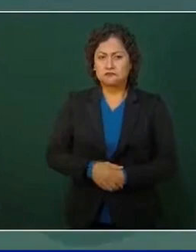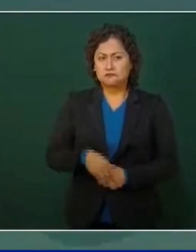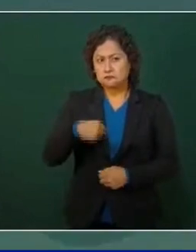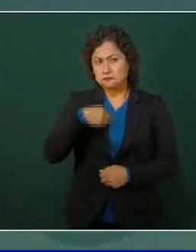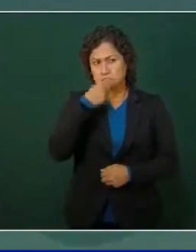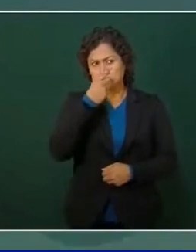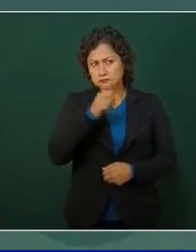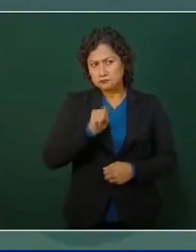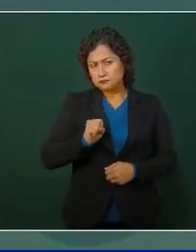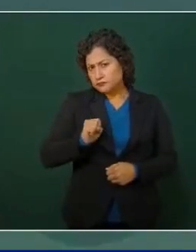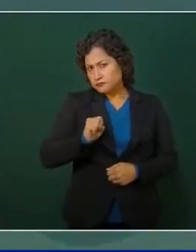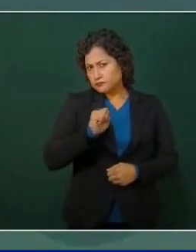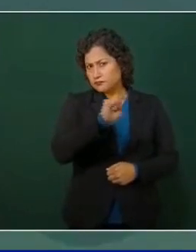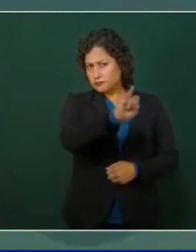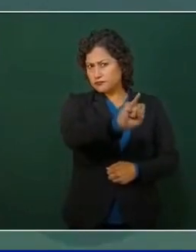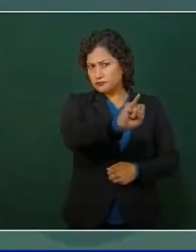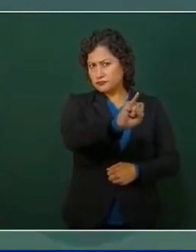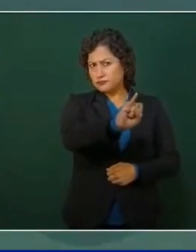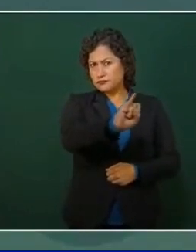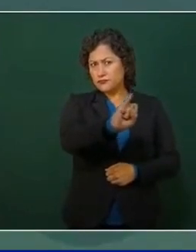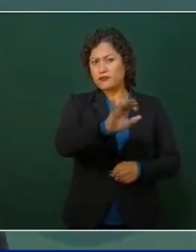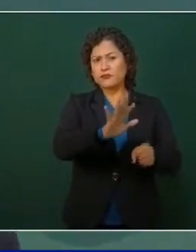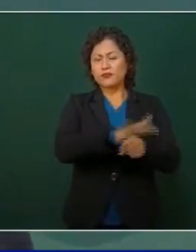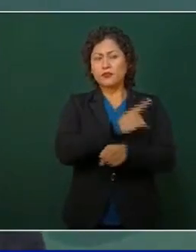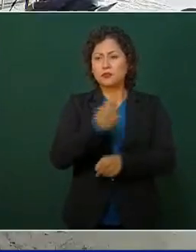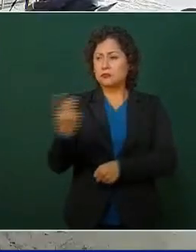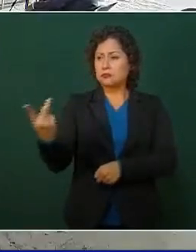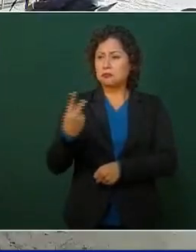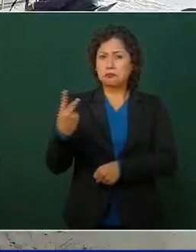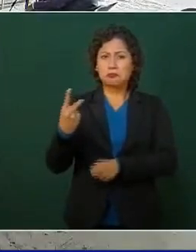5 años, 6 años, 8 años que no veo